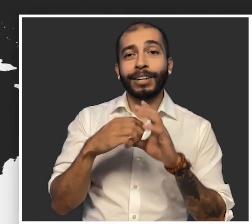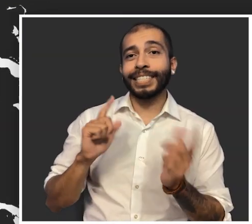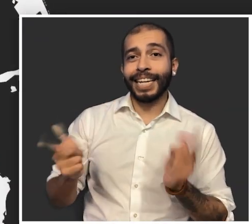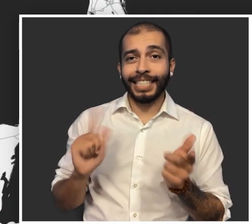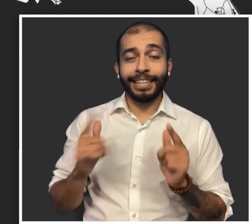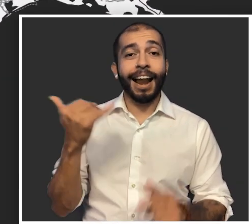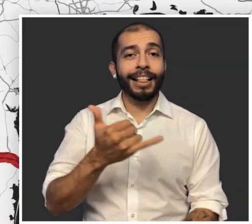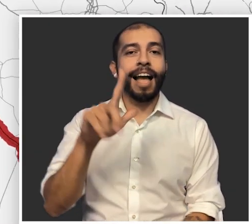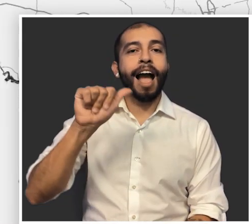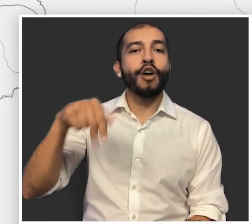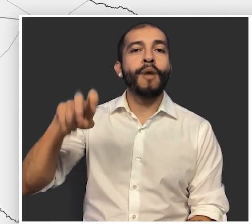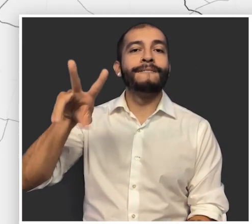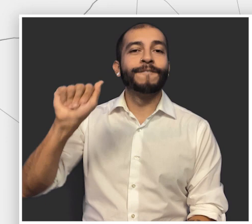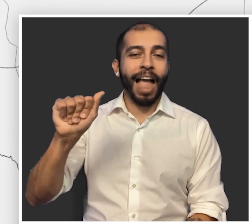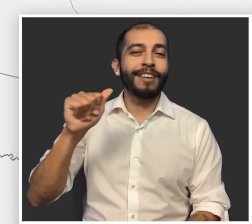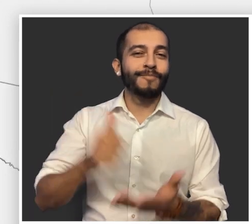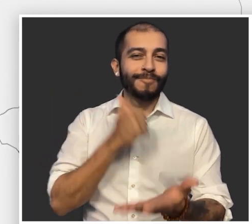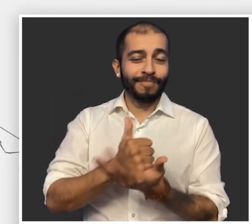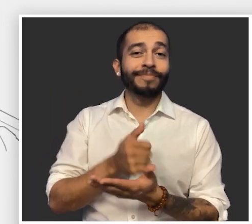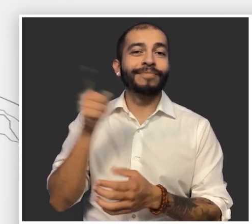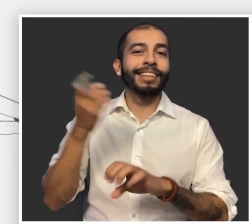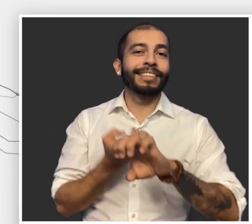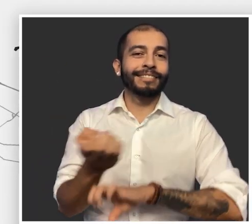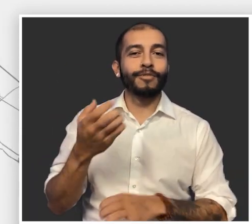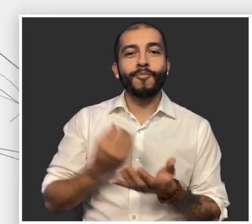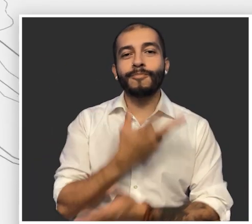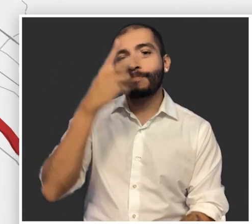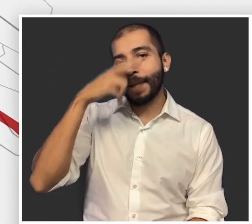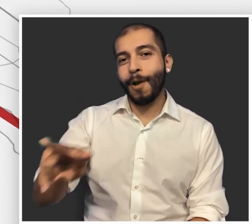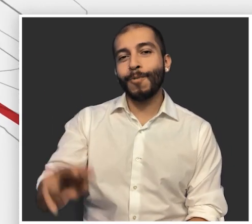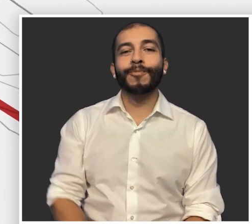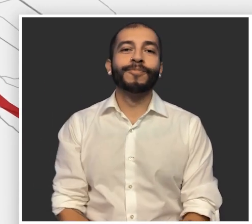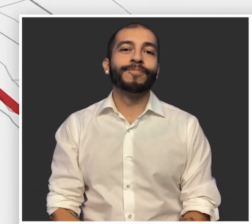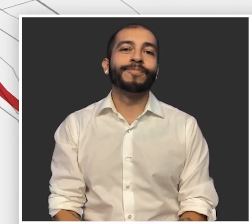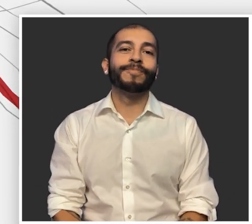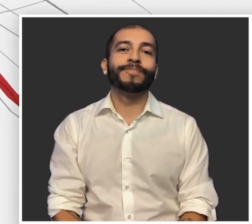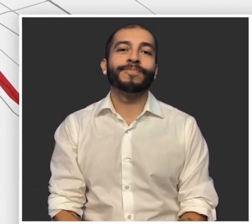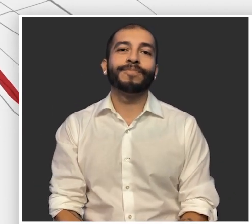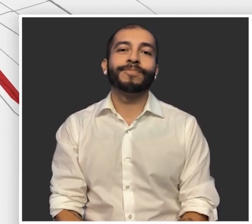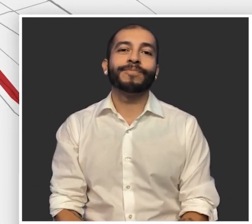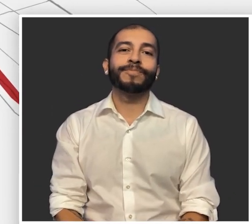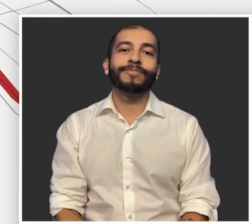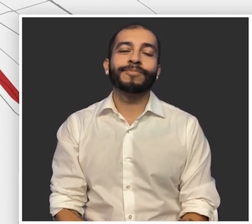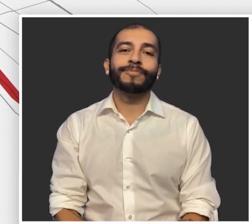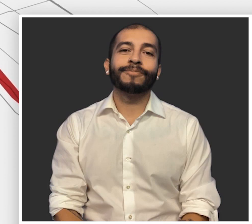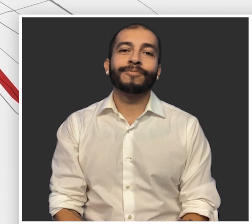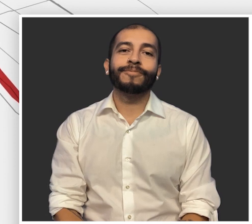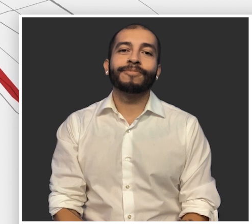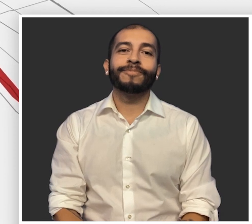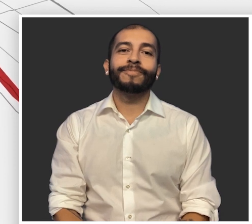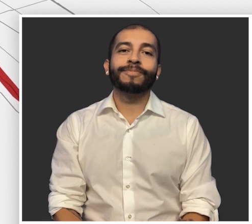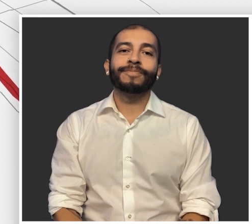Ciudad Juárez, El Paso, Texas, and La Unión, New Mexico. Un mapa monocromático de América del Norte se amplía para mostrar una